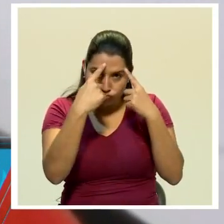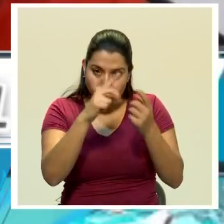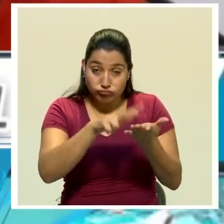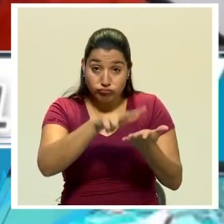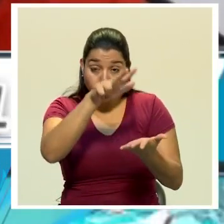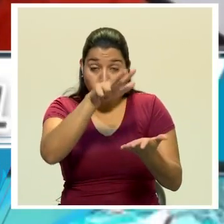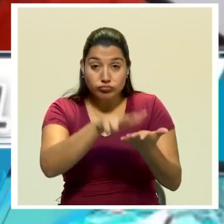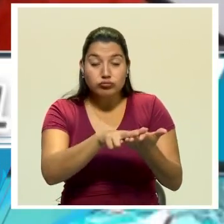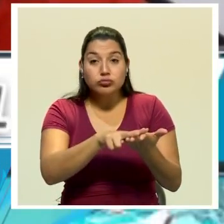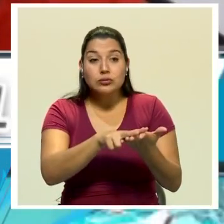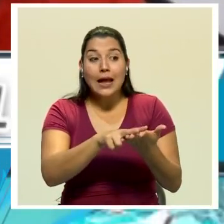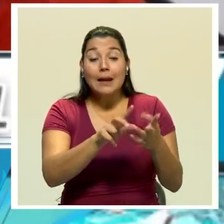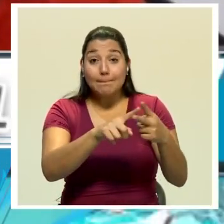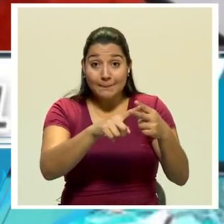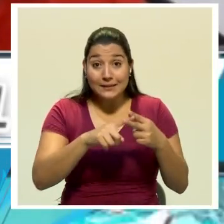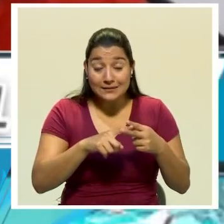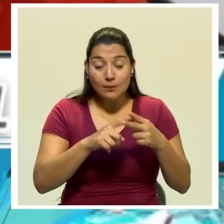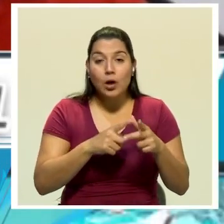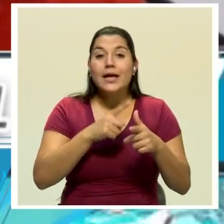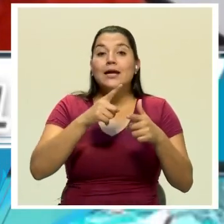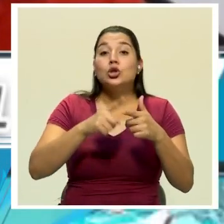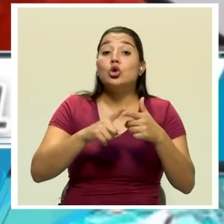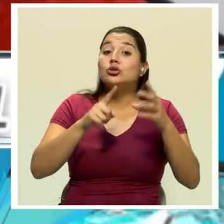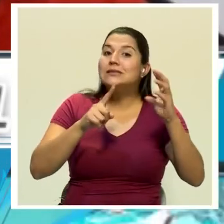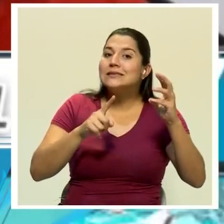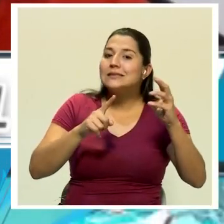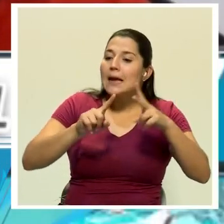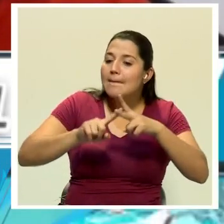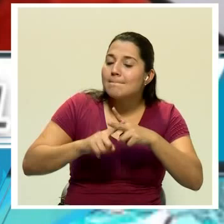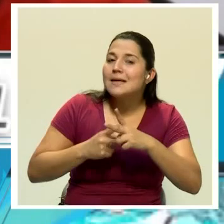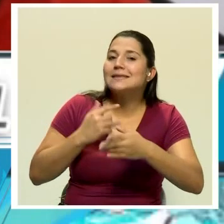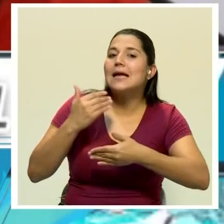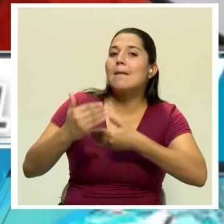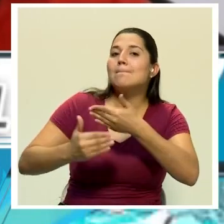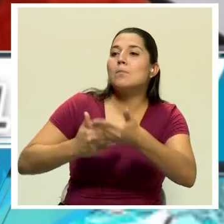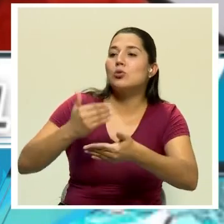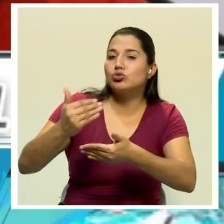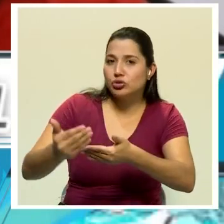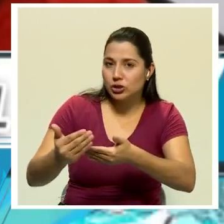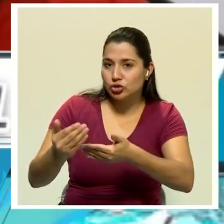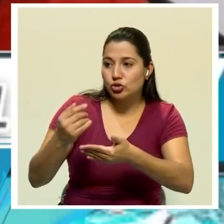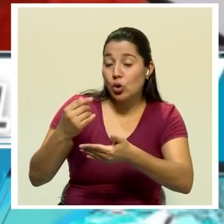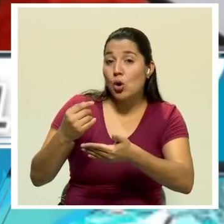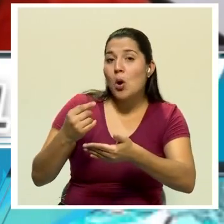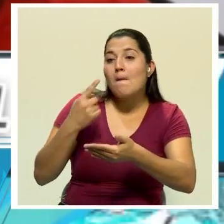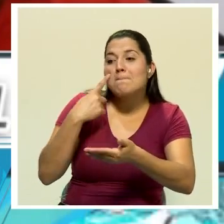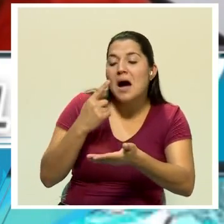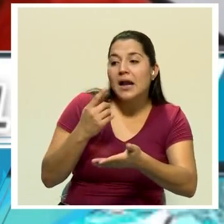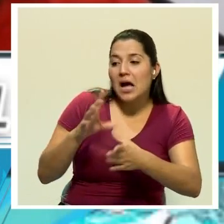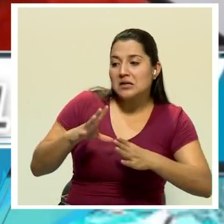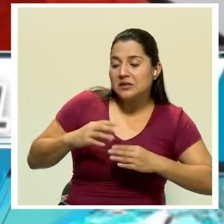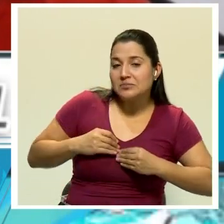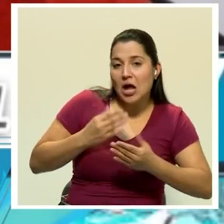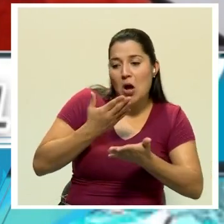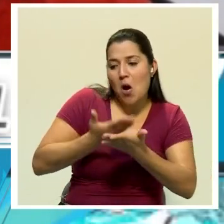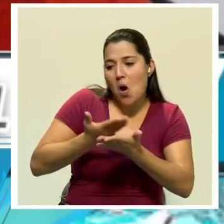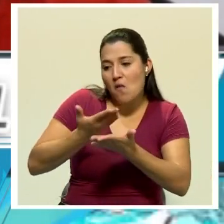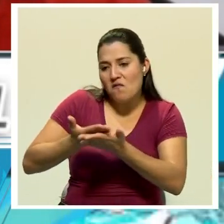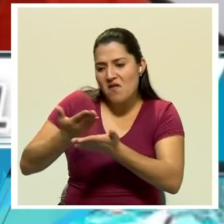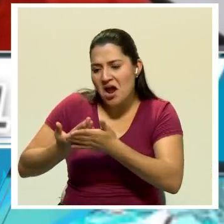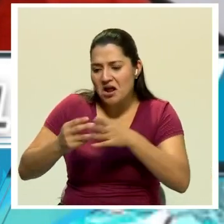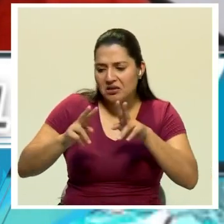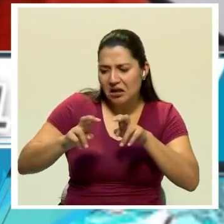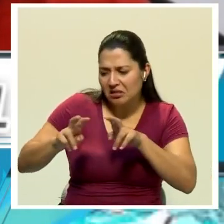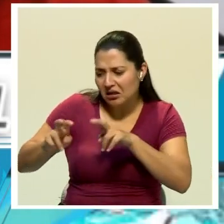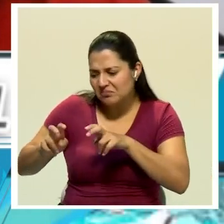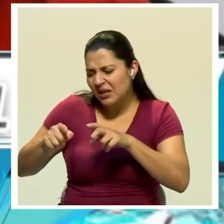aprueban el empréstito, pasar al proceso licitatorio de la concesión, que nos tardará probablemente un año, y